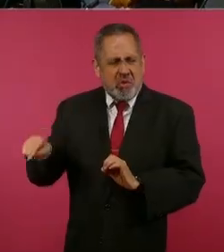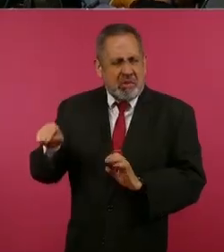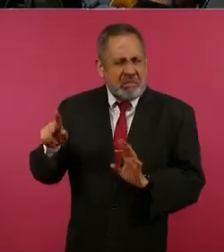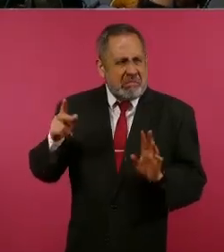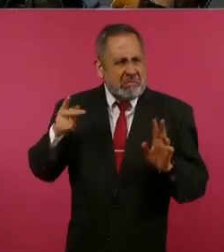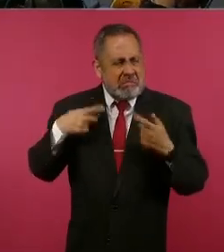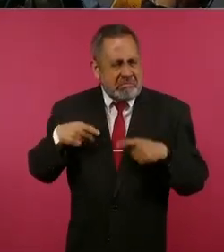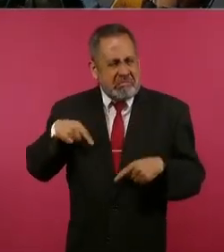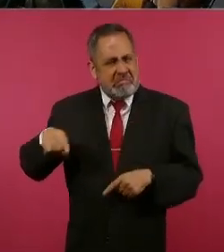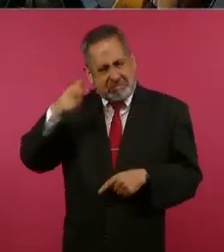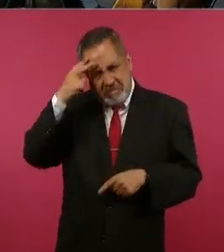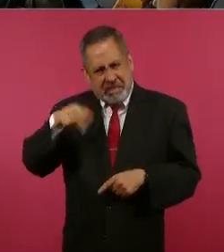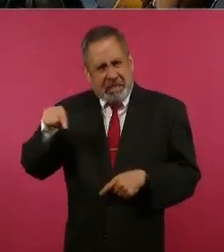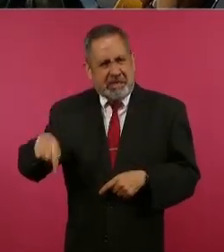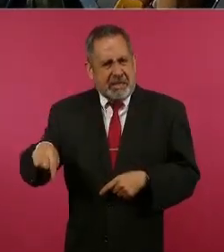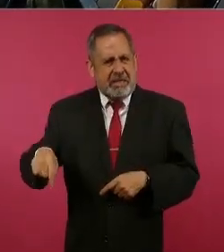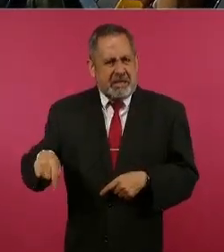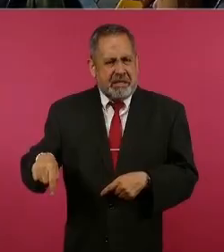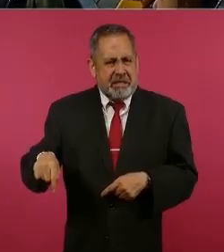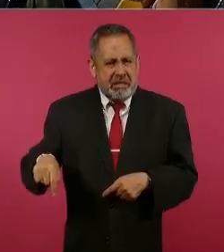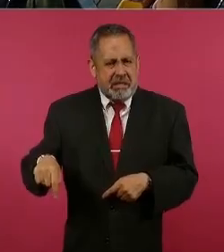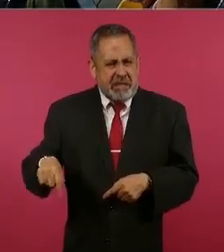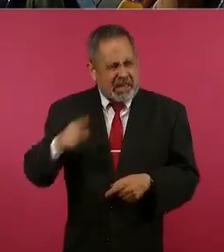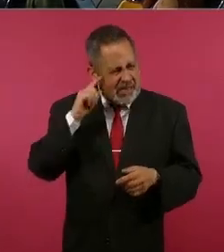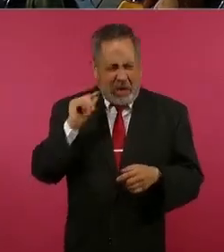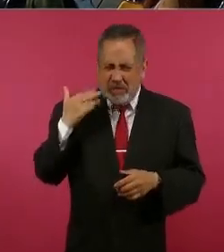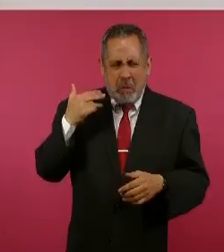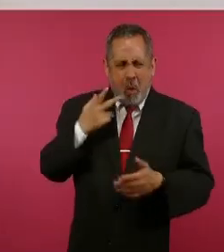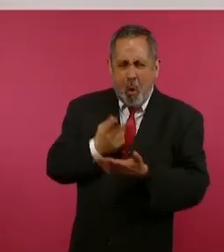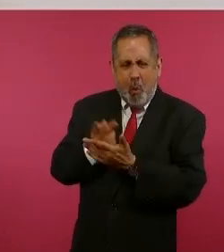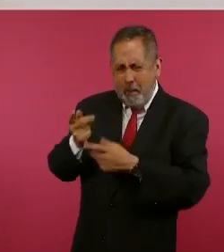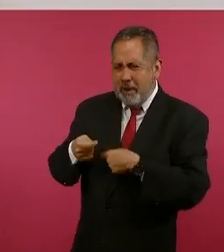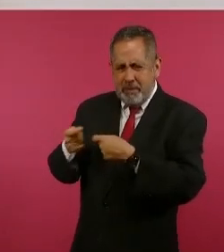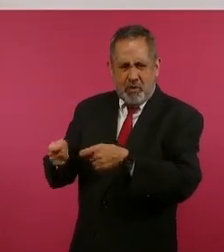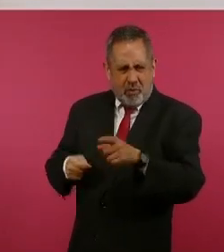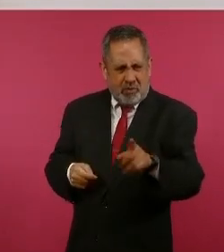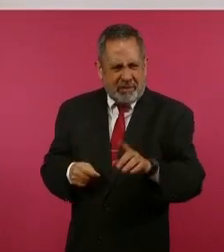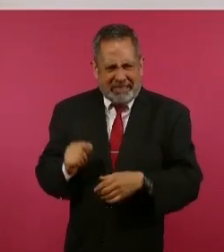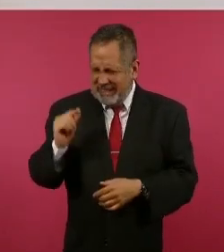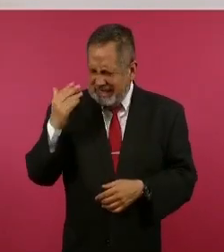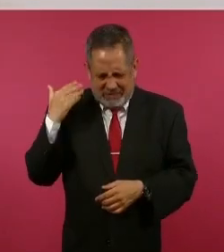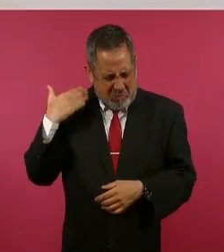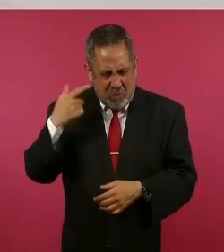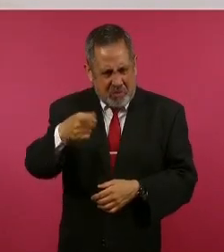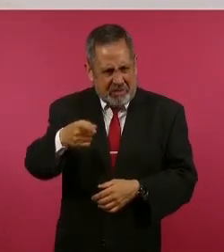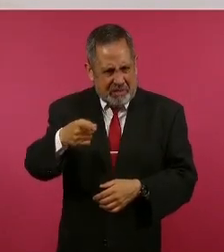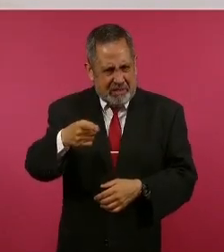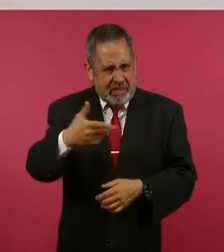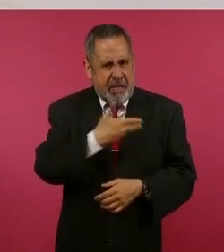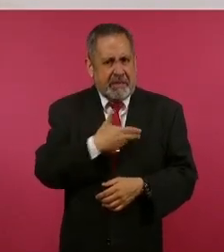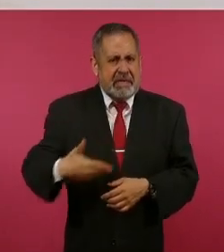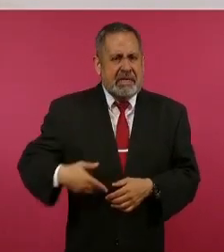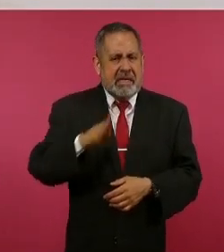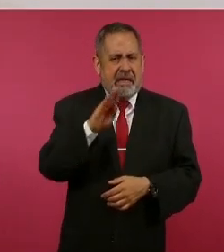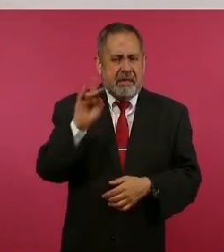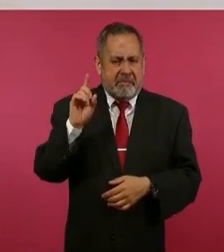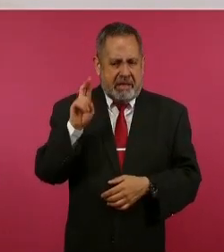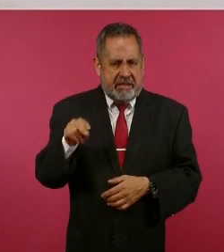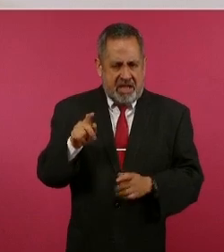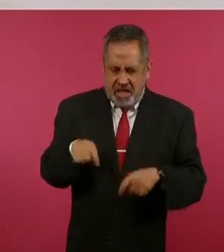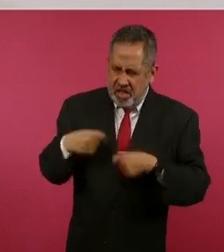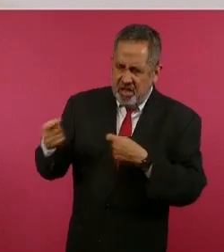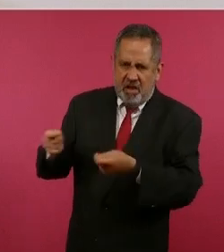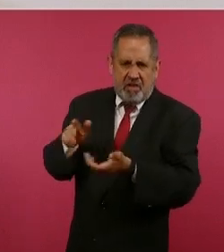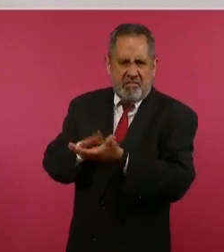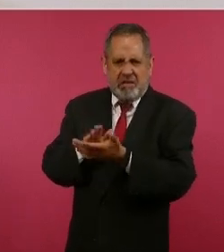a otra astronauta mexicana. Hace poco, el presidente Biden,